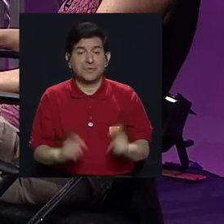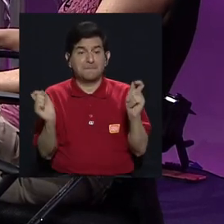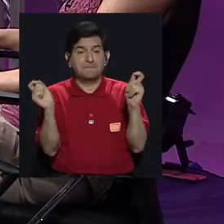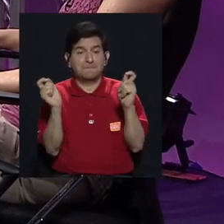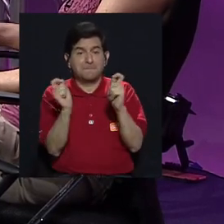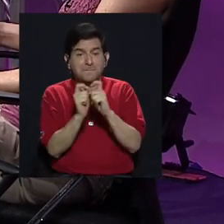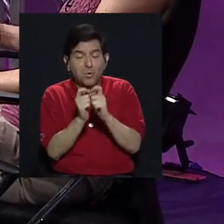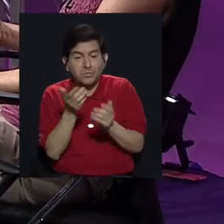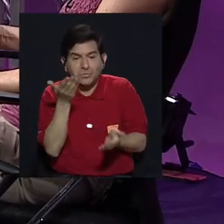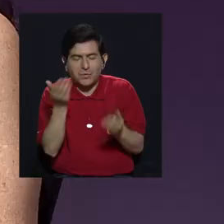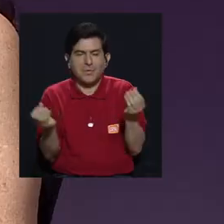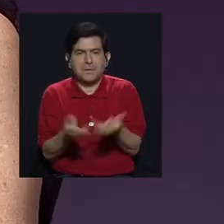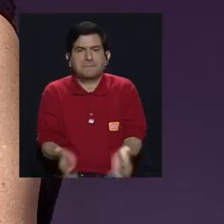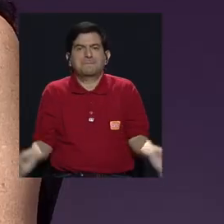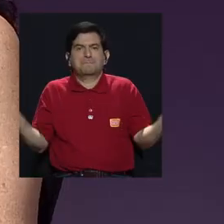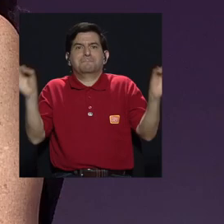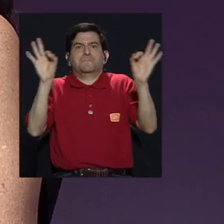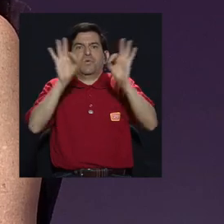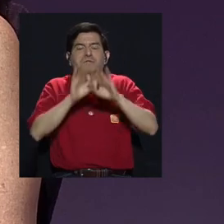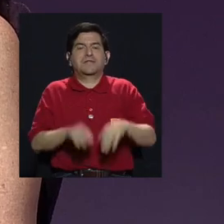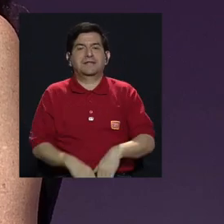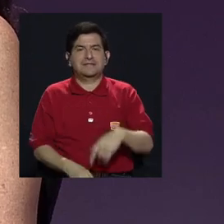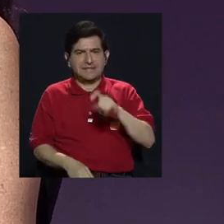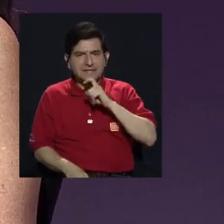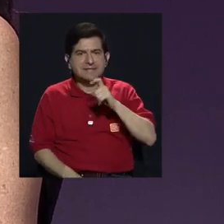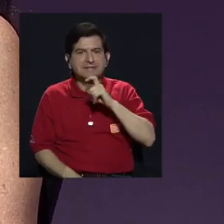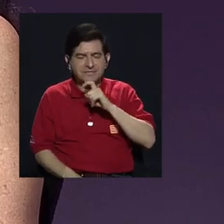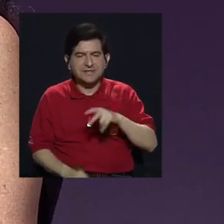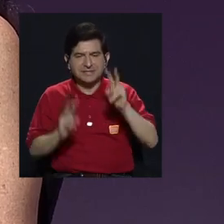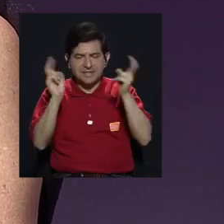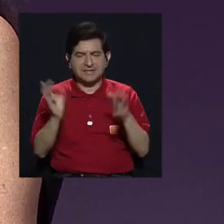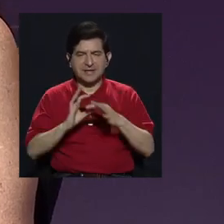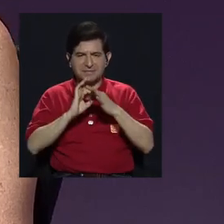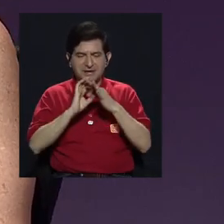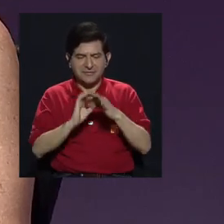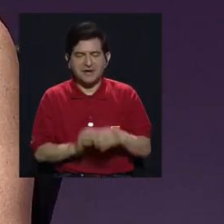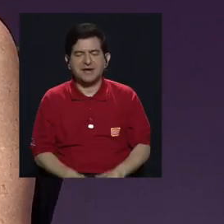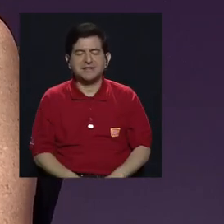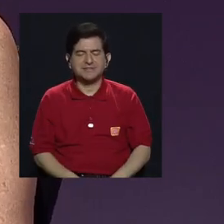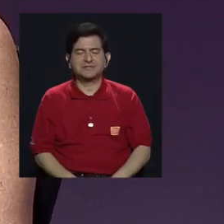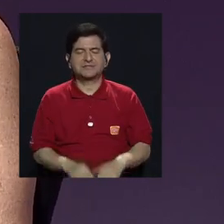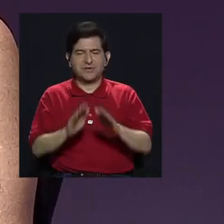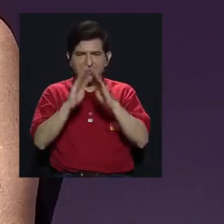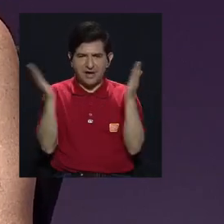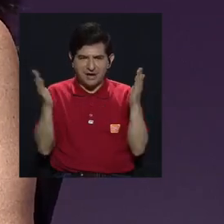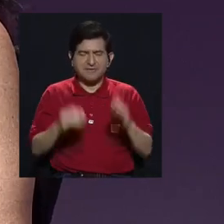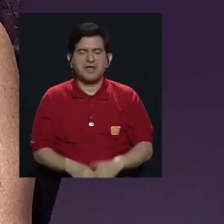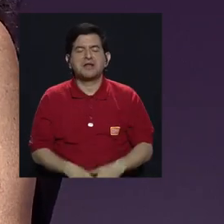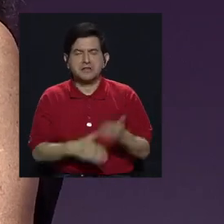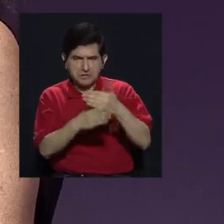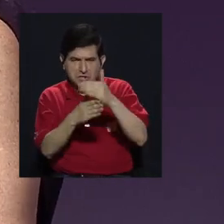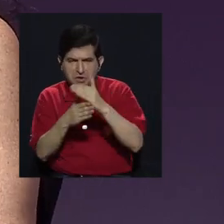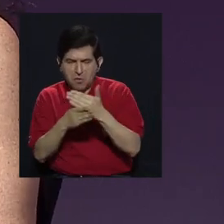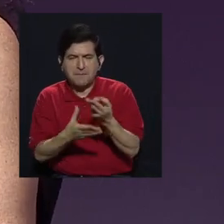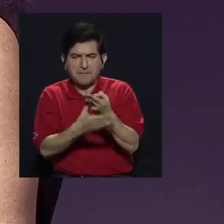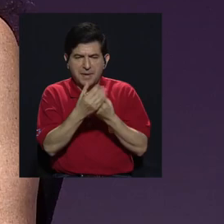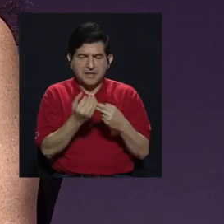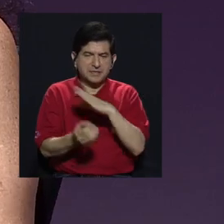punto más importante y más fuerte en ese tema de las relaciones abiertas y el poliamor y el swinger incluso.